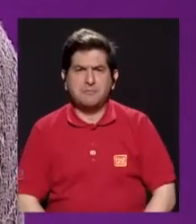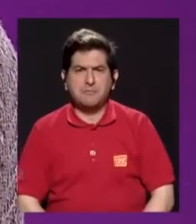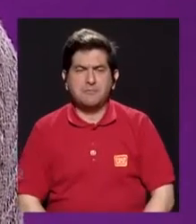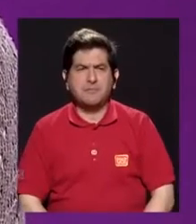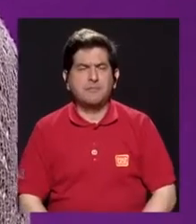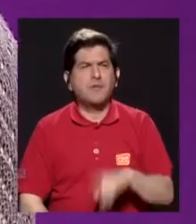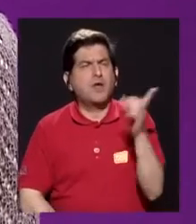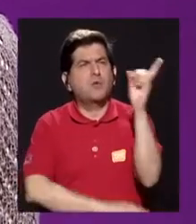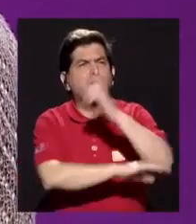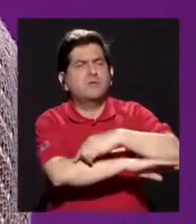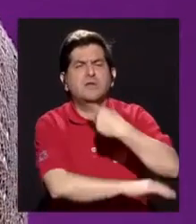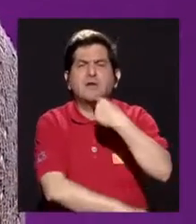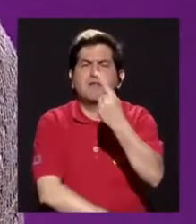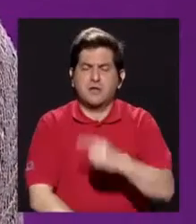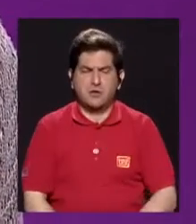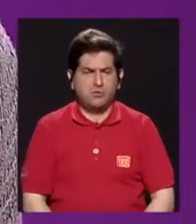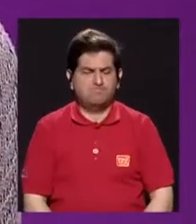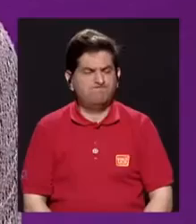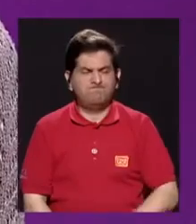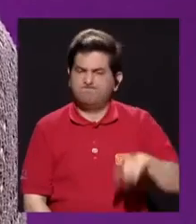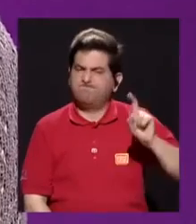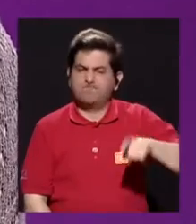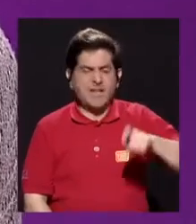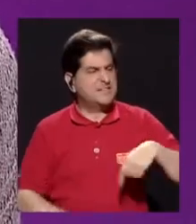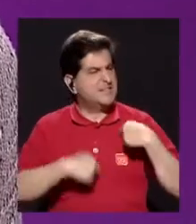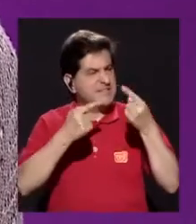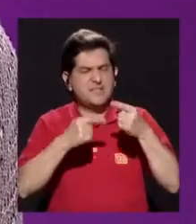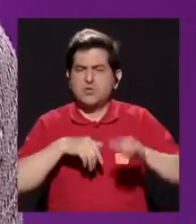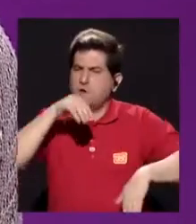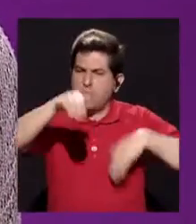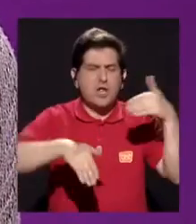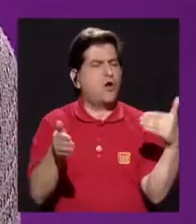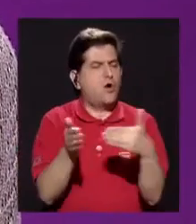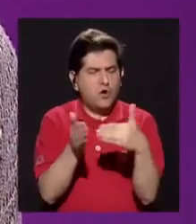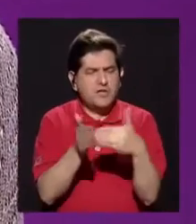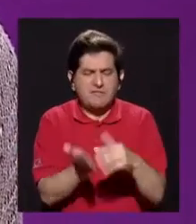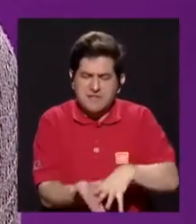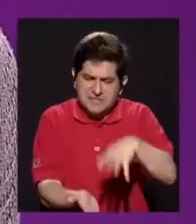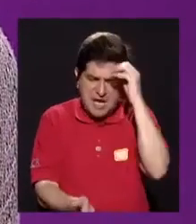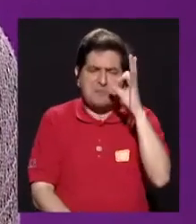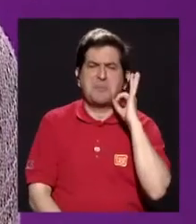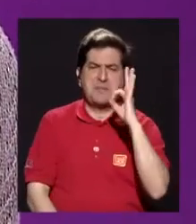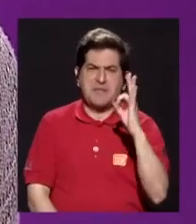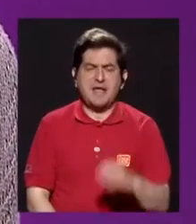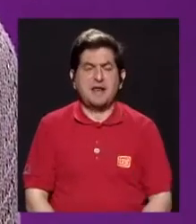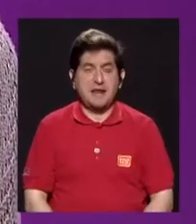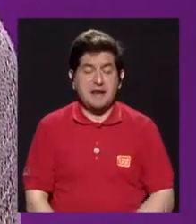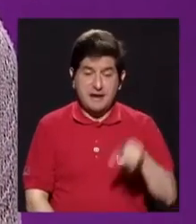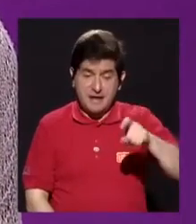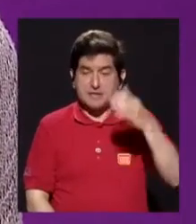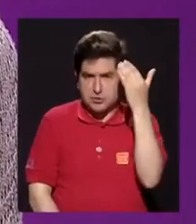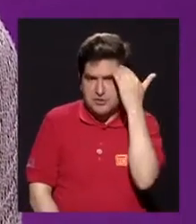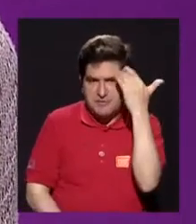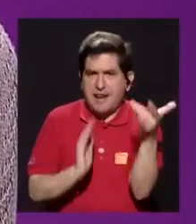un día digo yo, no, tengo que ir a natación, tengo que volver, y tengo que aprender bien, tengo que aprender técnica.